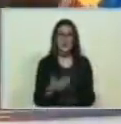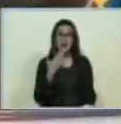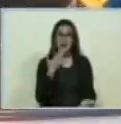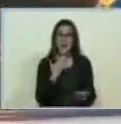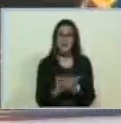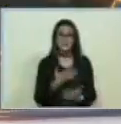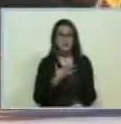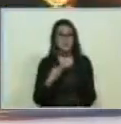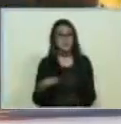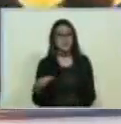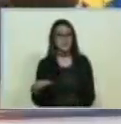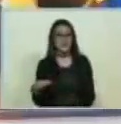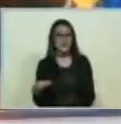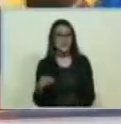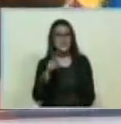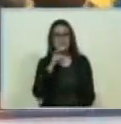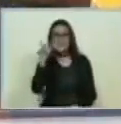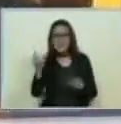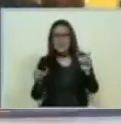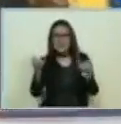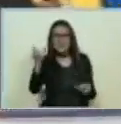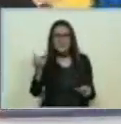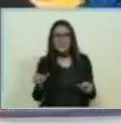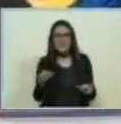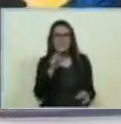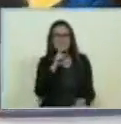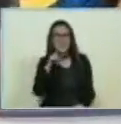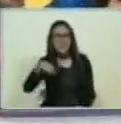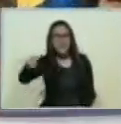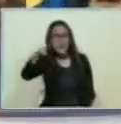Gracias, presidente. ¿Quiénes somos?